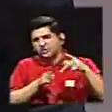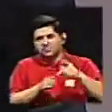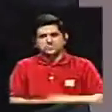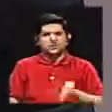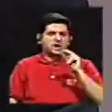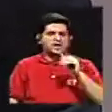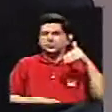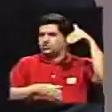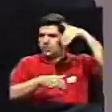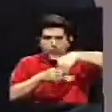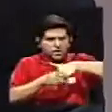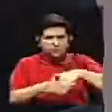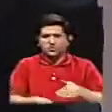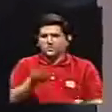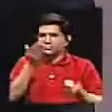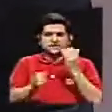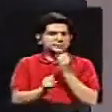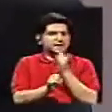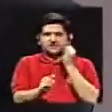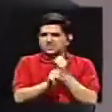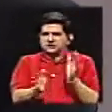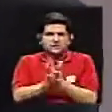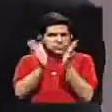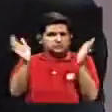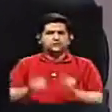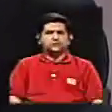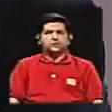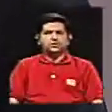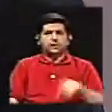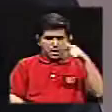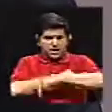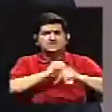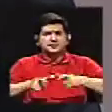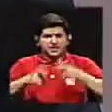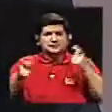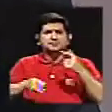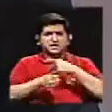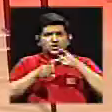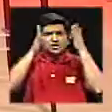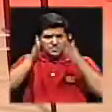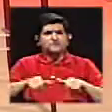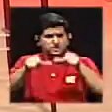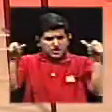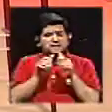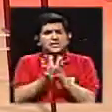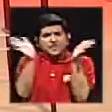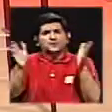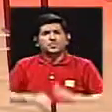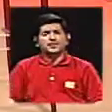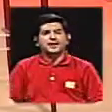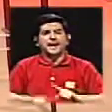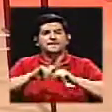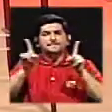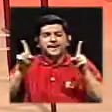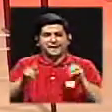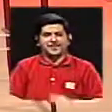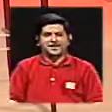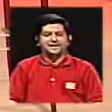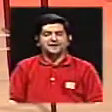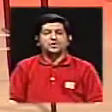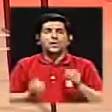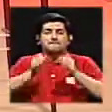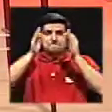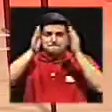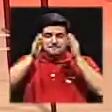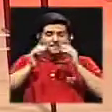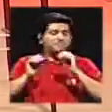están insertos, digamos, en una institución pública. ¿Cómo no? Si en este país la mayoría de los profesionales están en el sector público. Entonces, el magisterio,